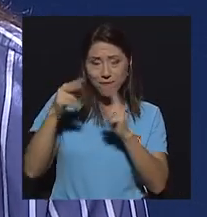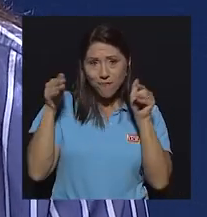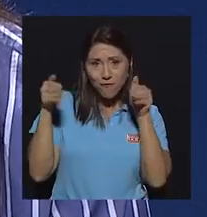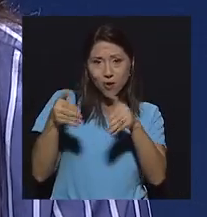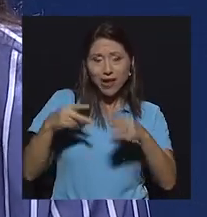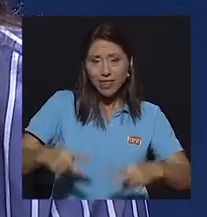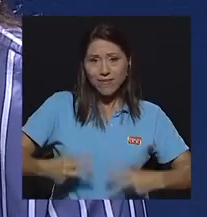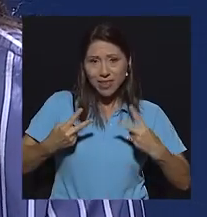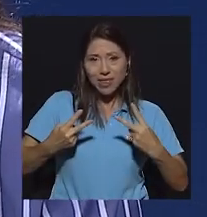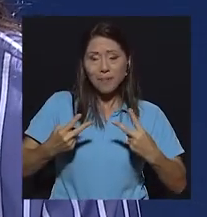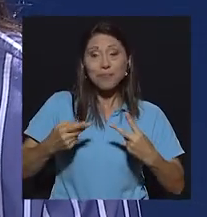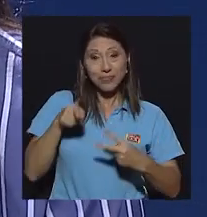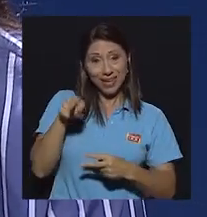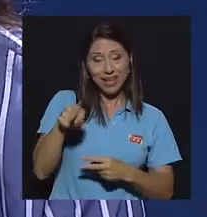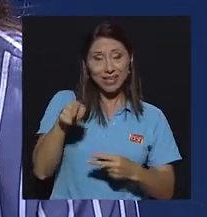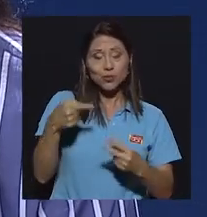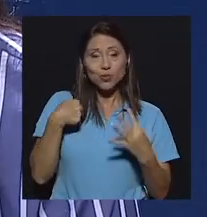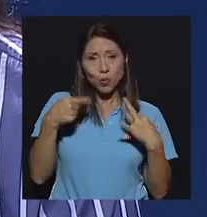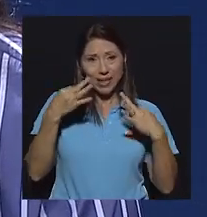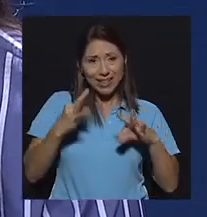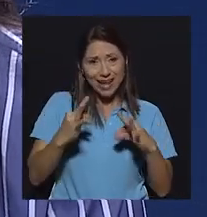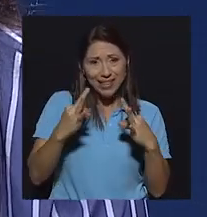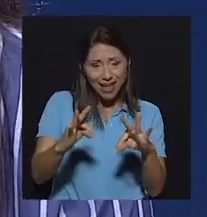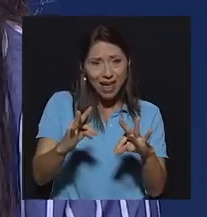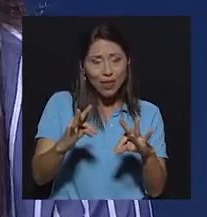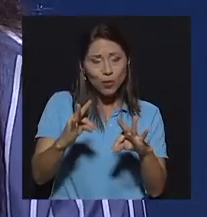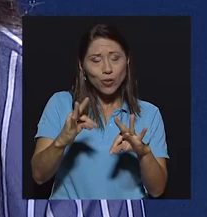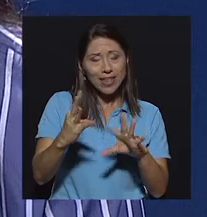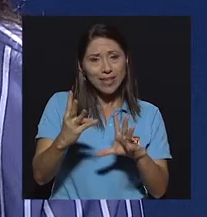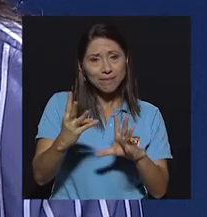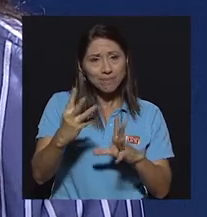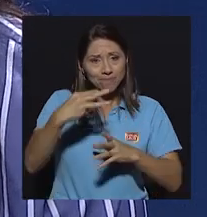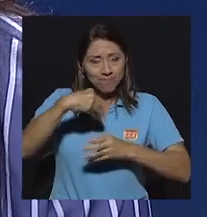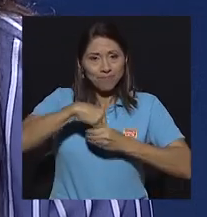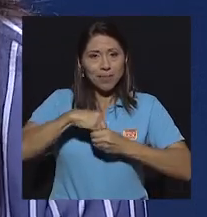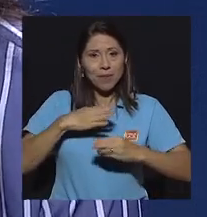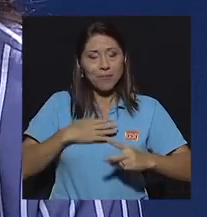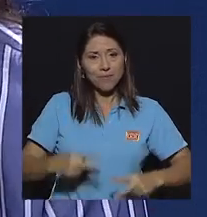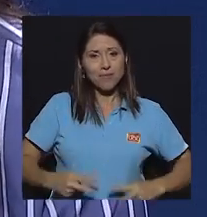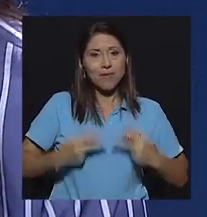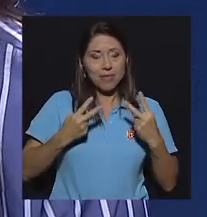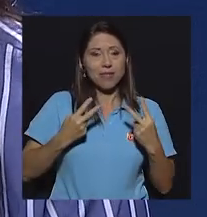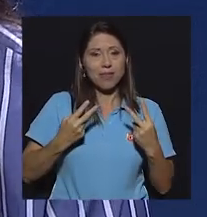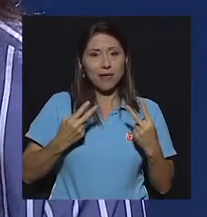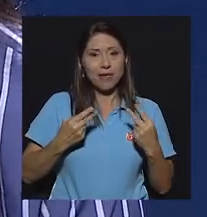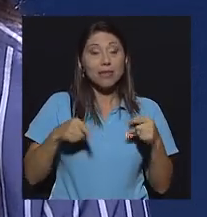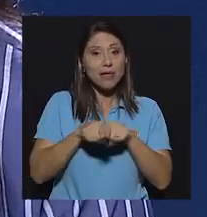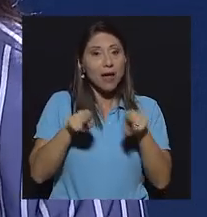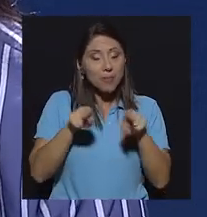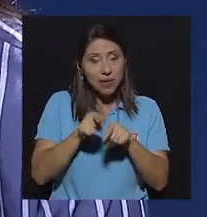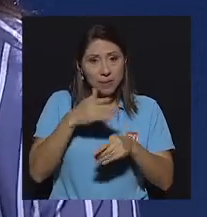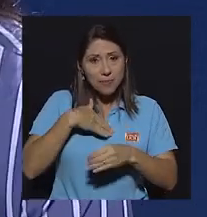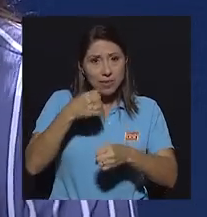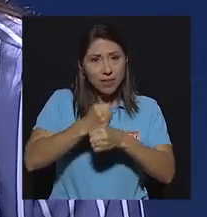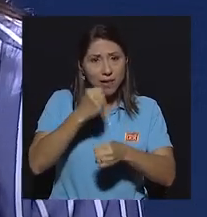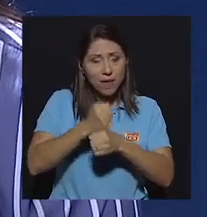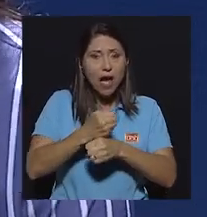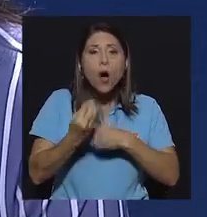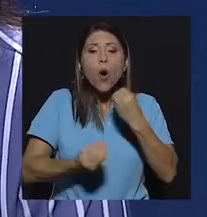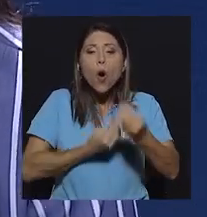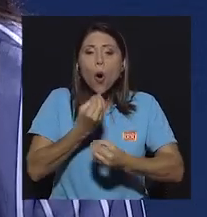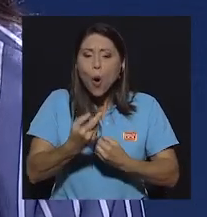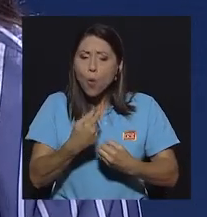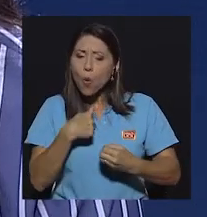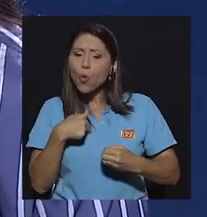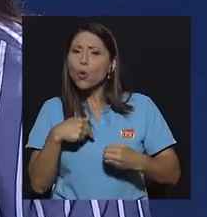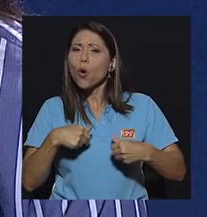y en lugar de quejarse, cómo lo resuelvo, o cómo hago que esto sea lo más placentero y positivo posible